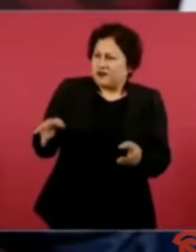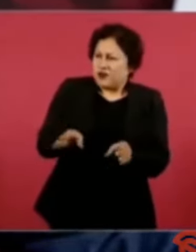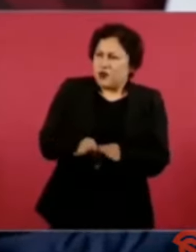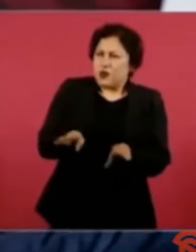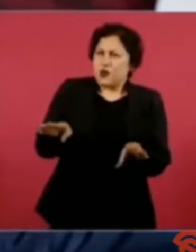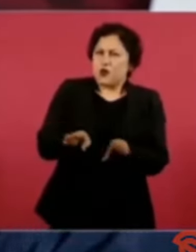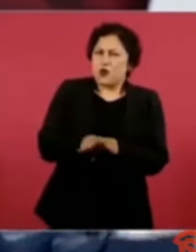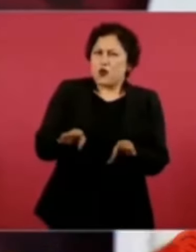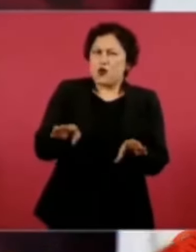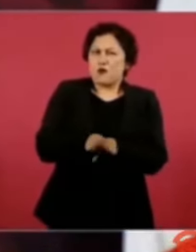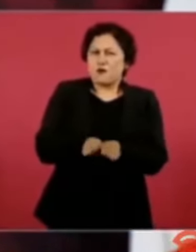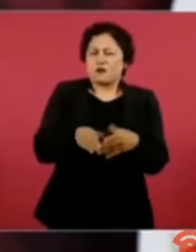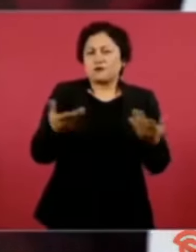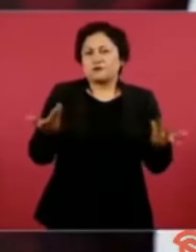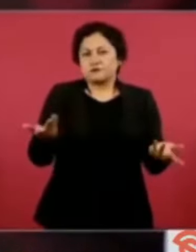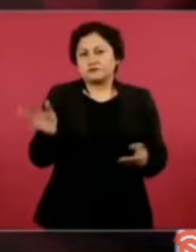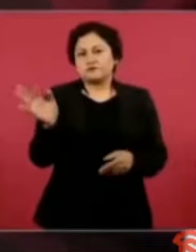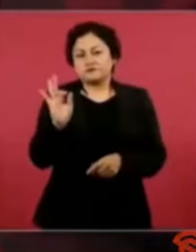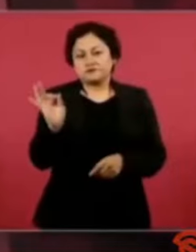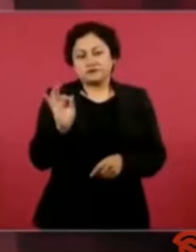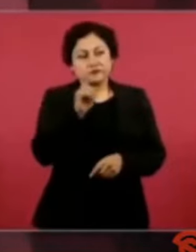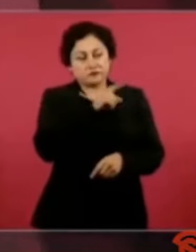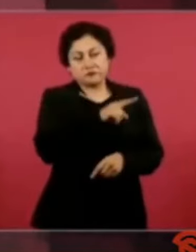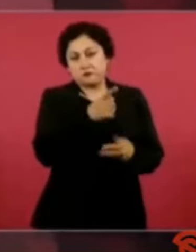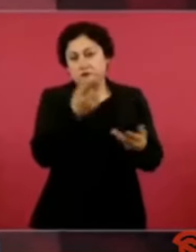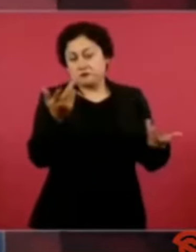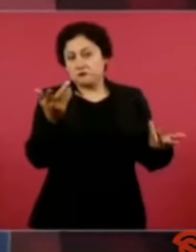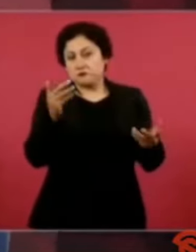Seguramente están viendo las sábanas, ¿no?